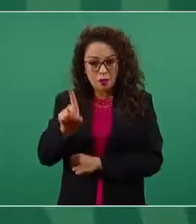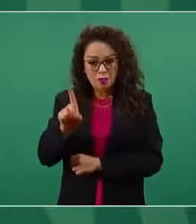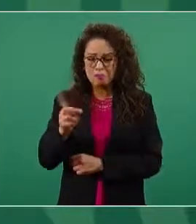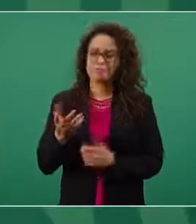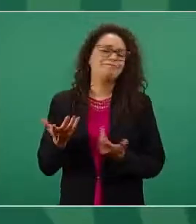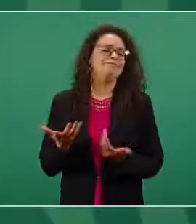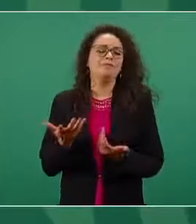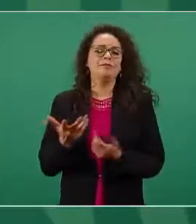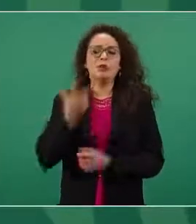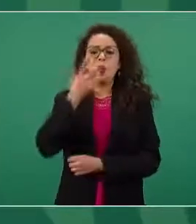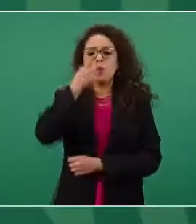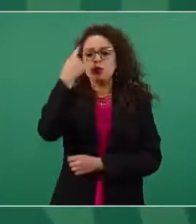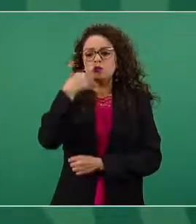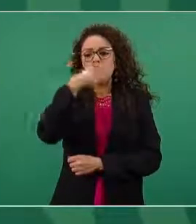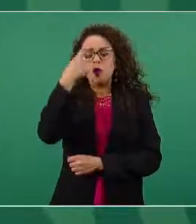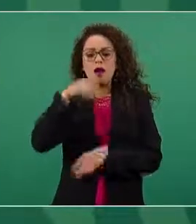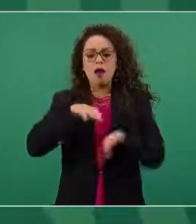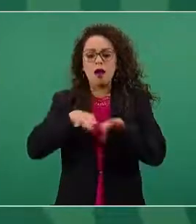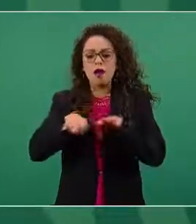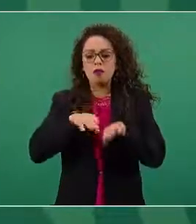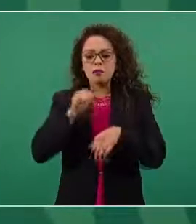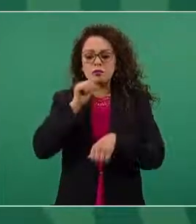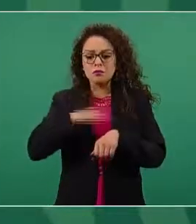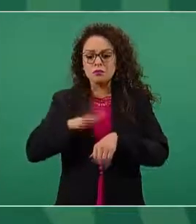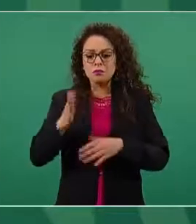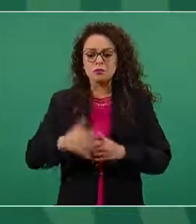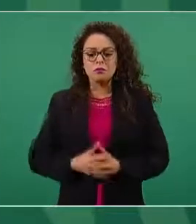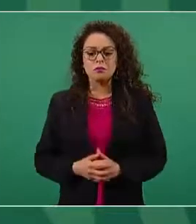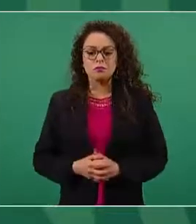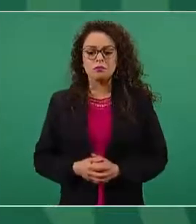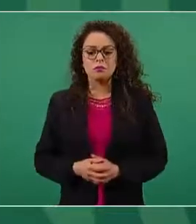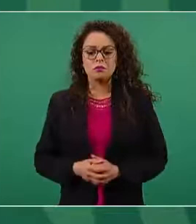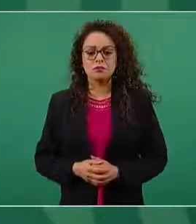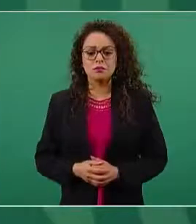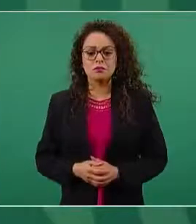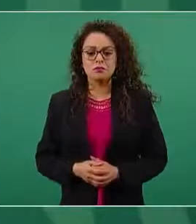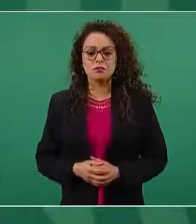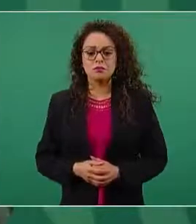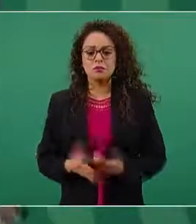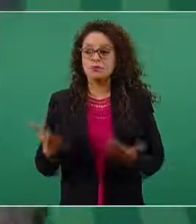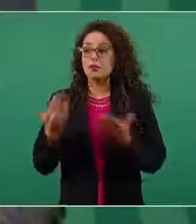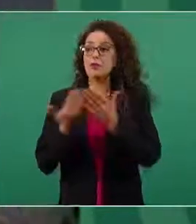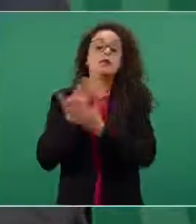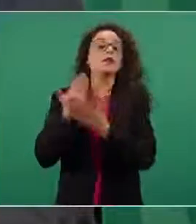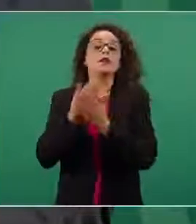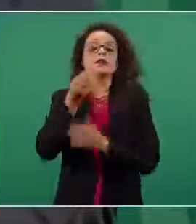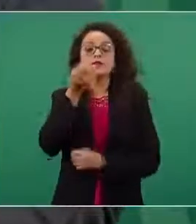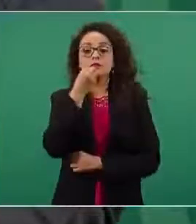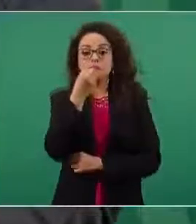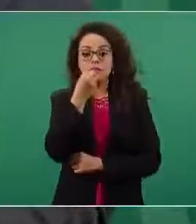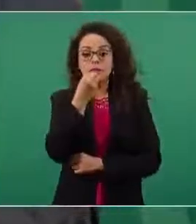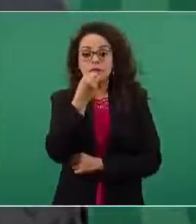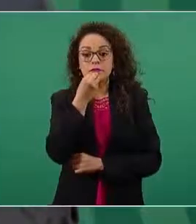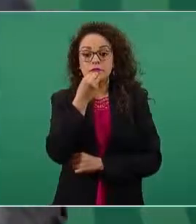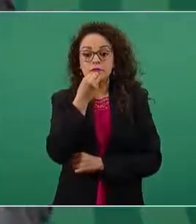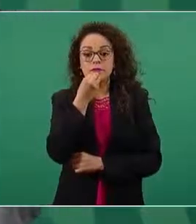8 horas. O sea, no. Es al desayuno,